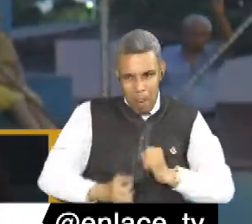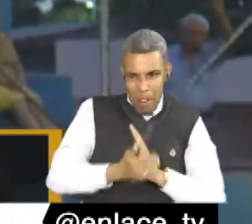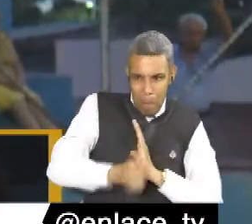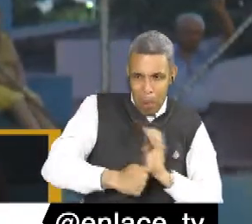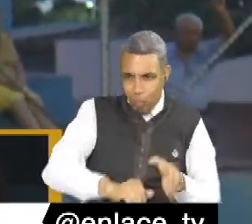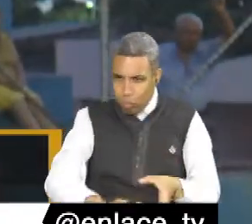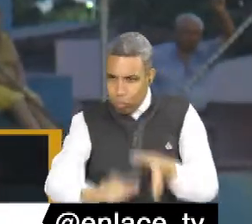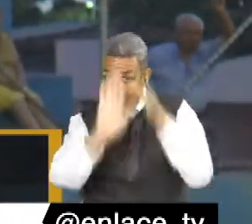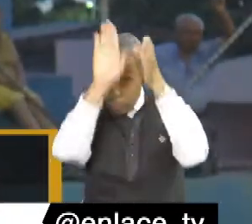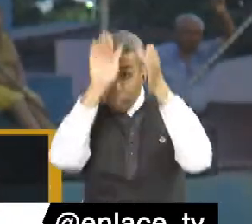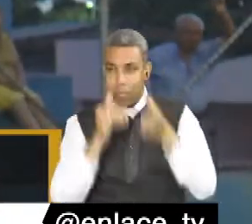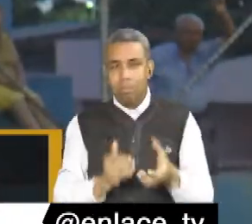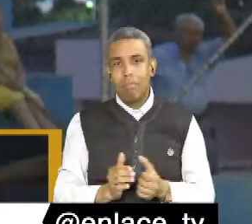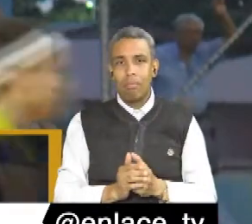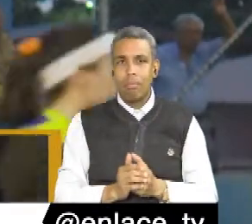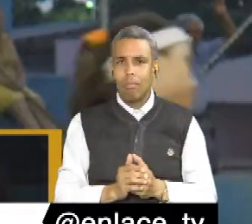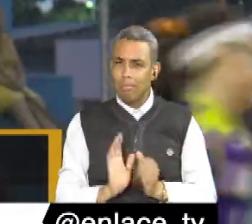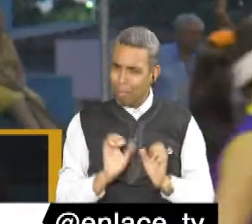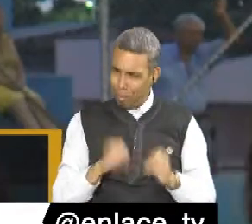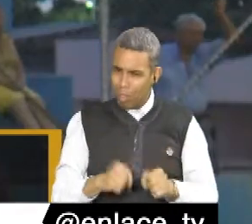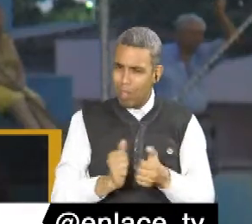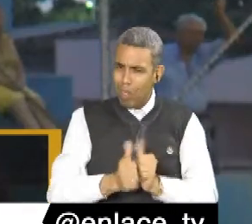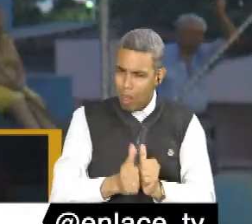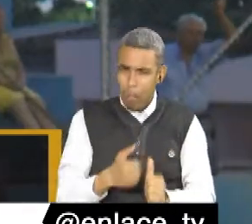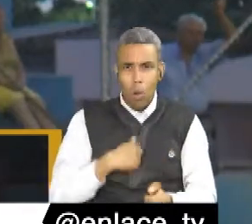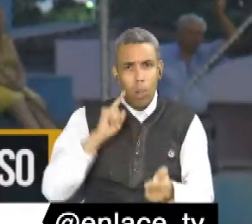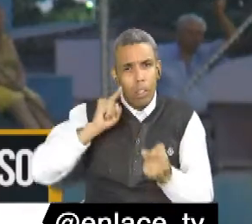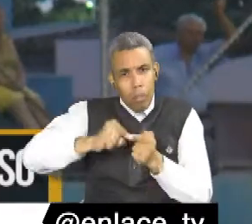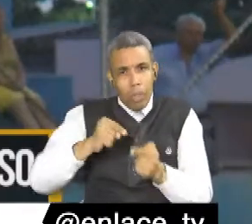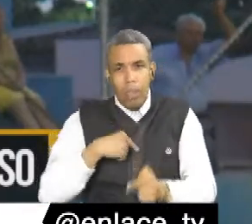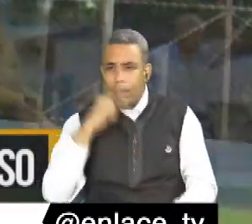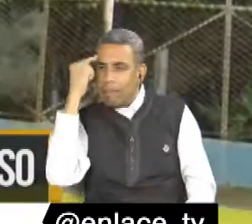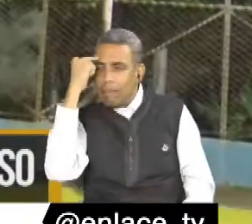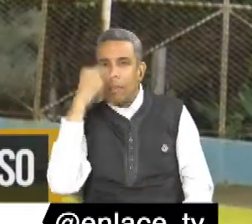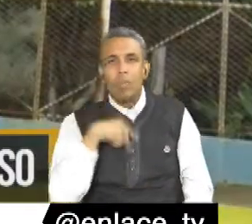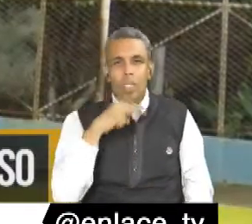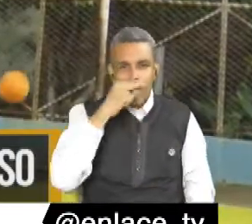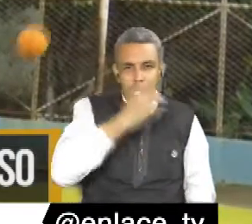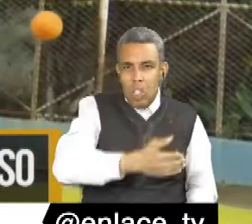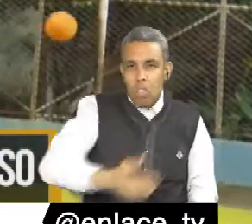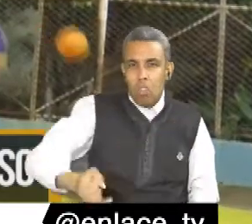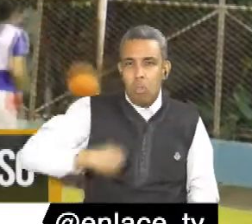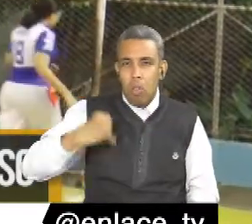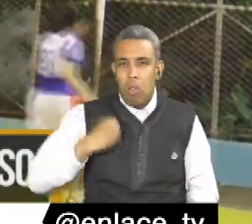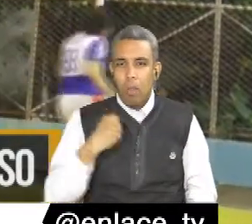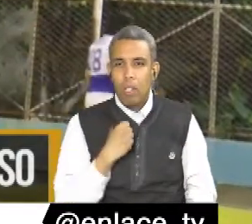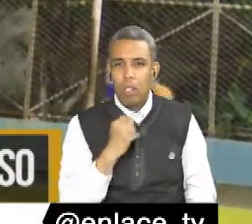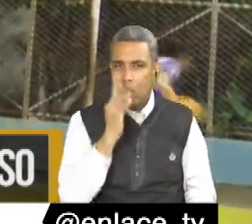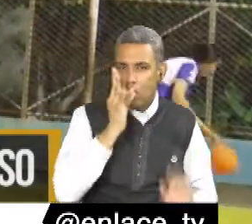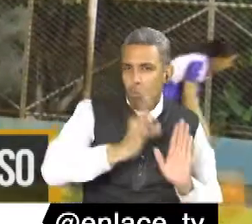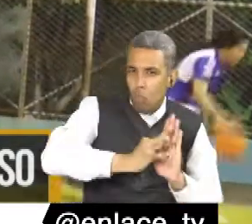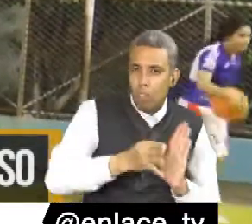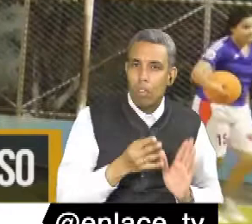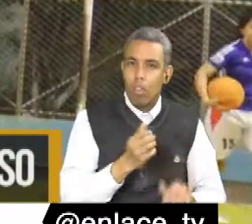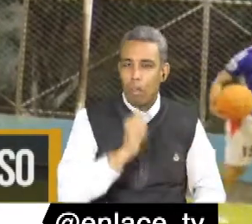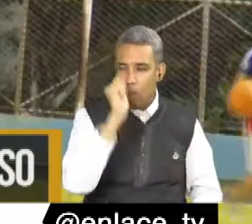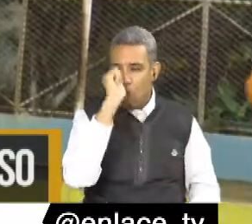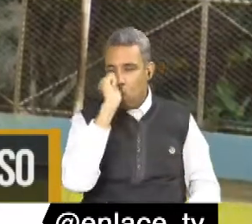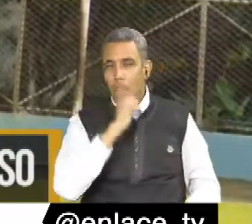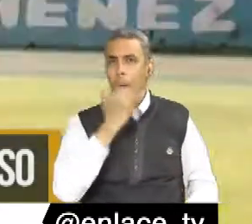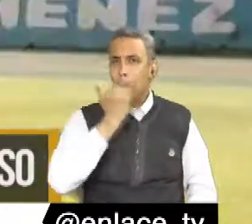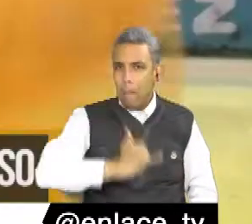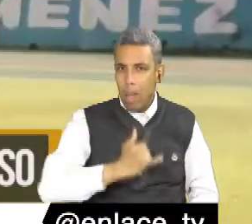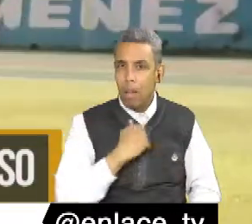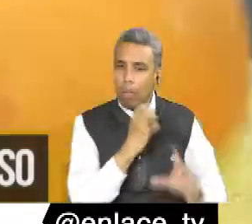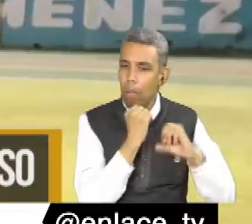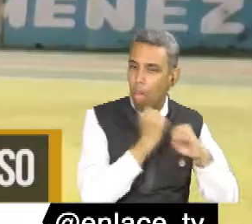diferente, que el deporte puede sacar a niños adelante, puede alejarlos de los vicios, de las malas amistades, ¿sí? Entonces